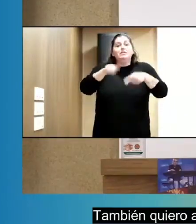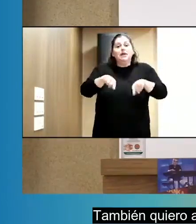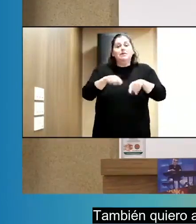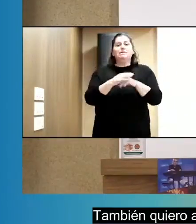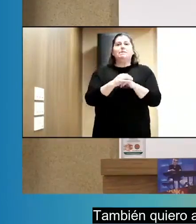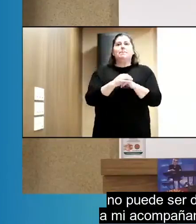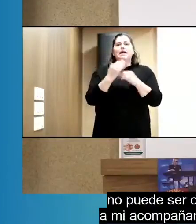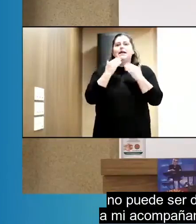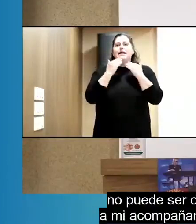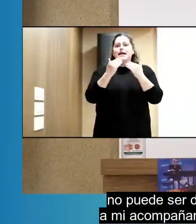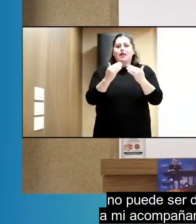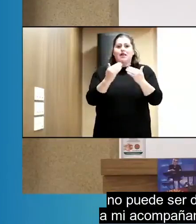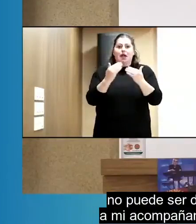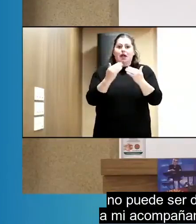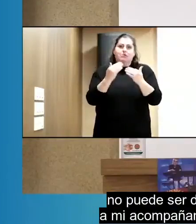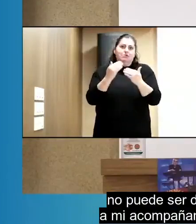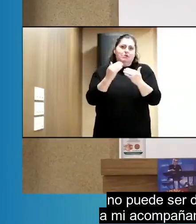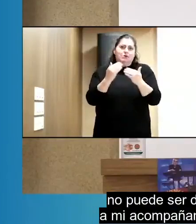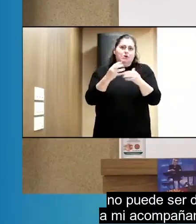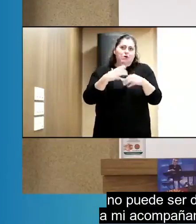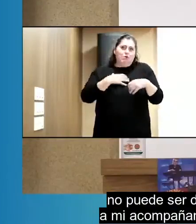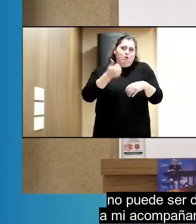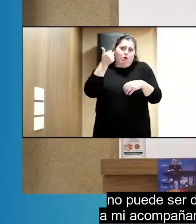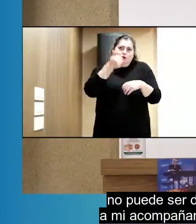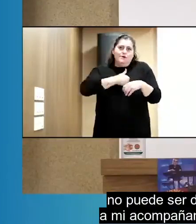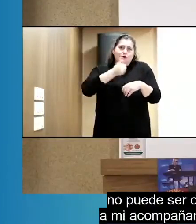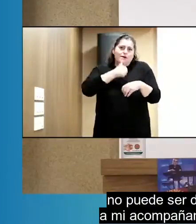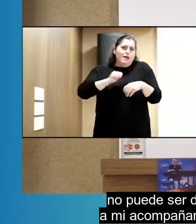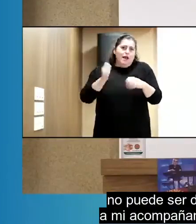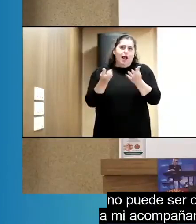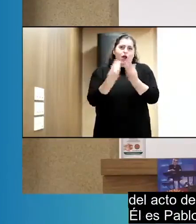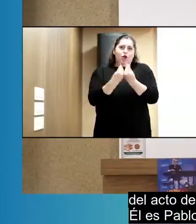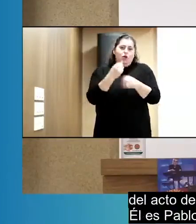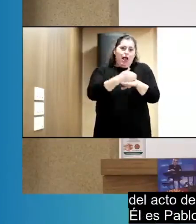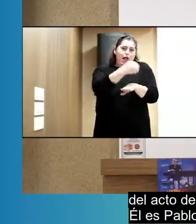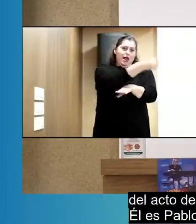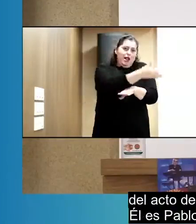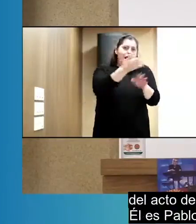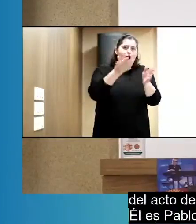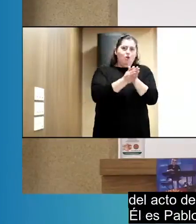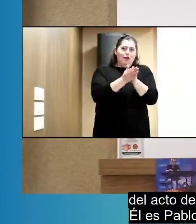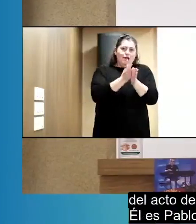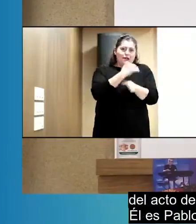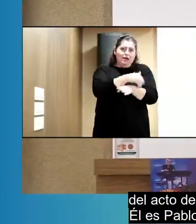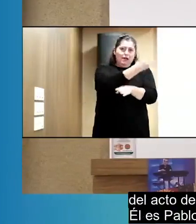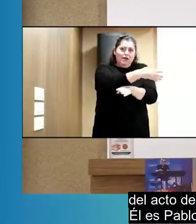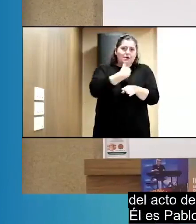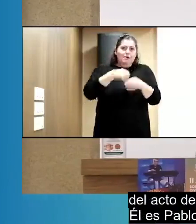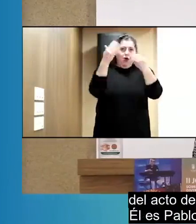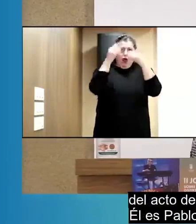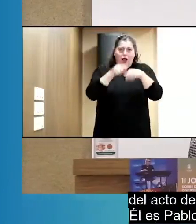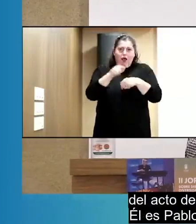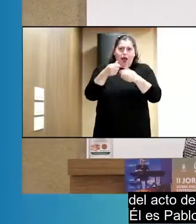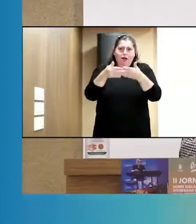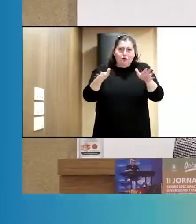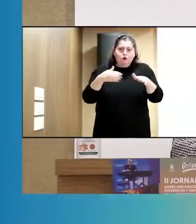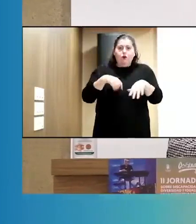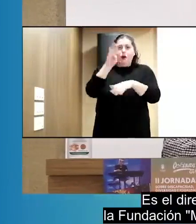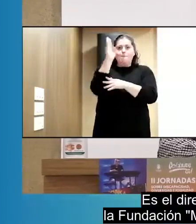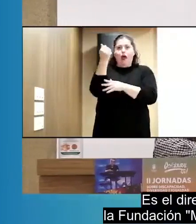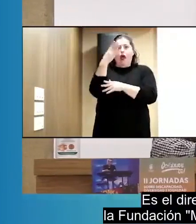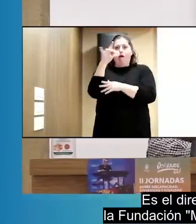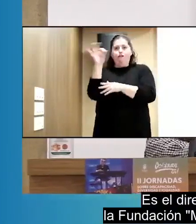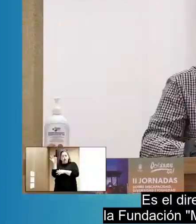También agradecer, como no puede ser de otra forma, a mi acompañante en la mesa de un tacto de apertura, a Pablo Galindo,